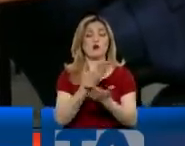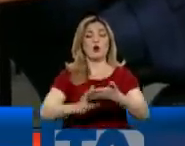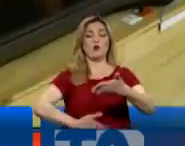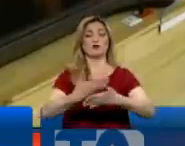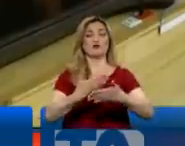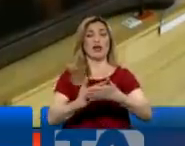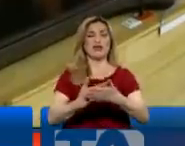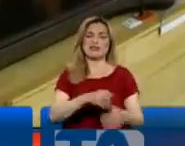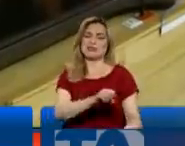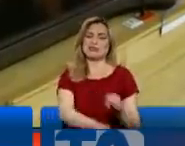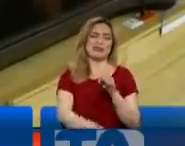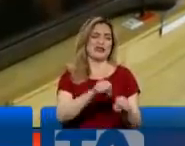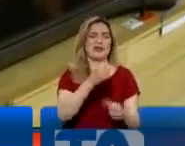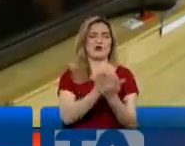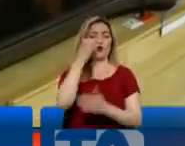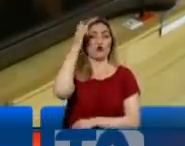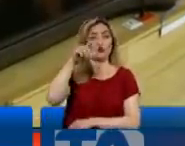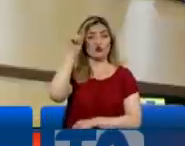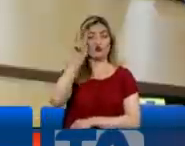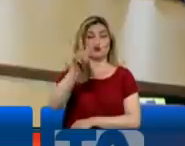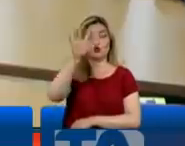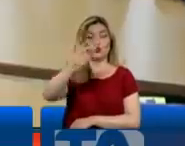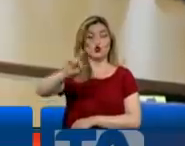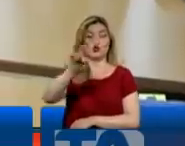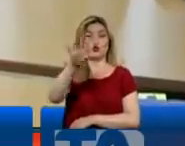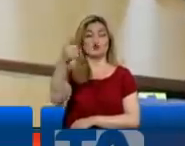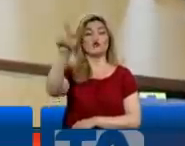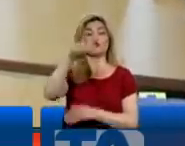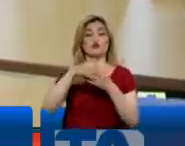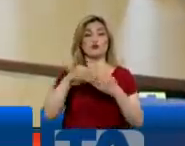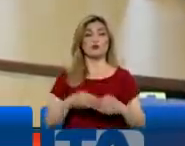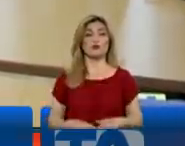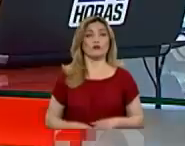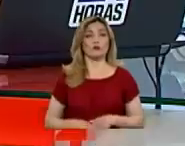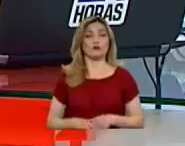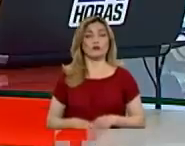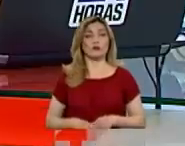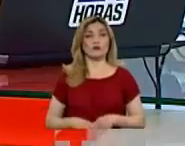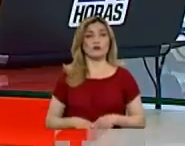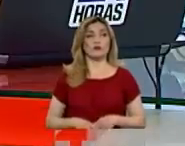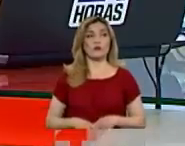que bordea según las investigaciones los 28,4 millones de dólares